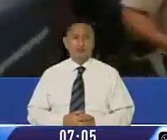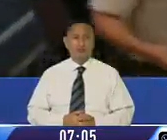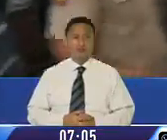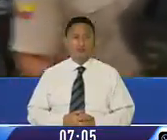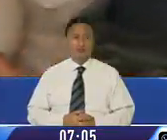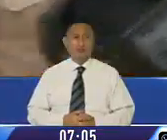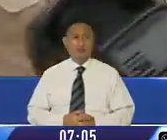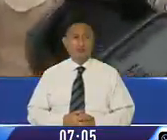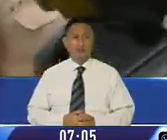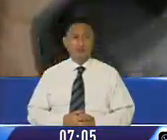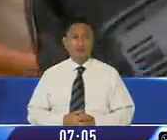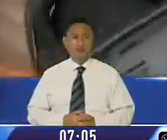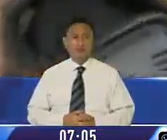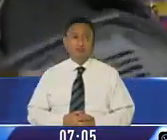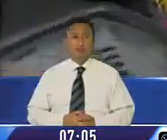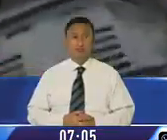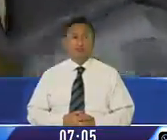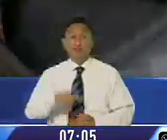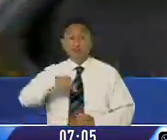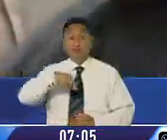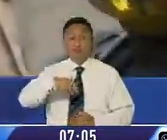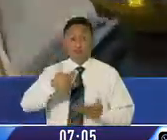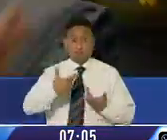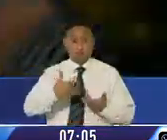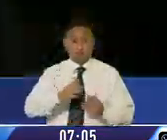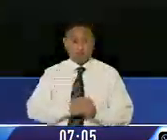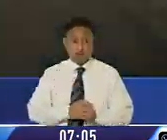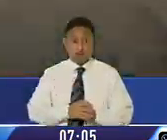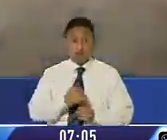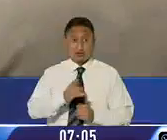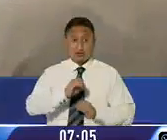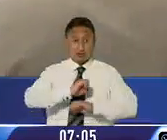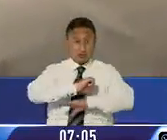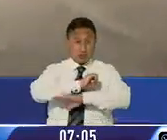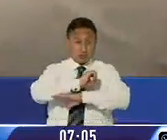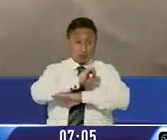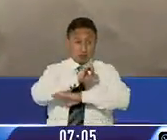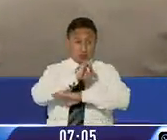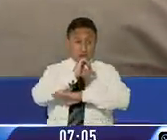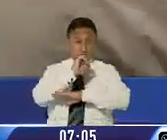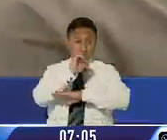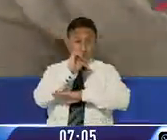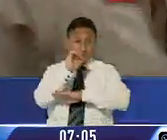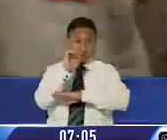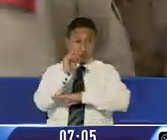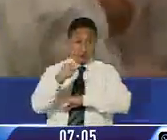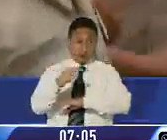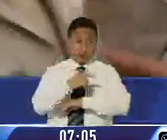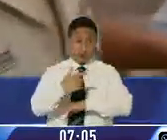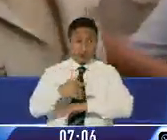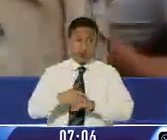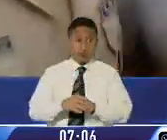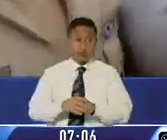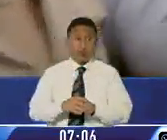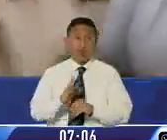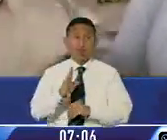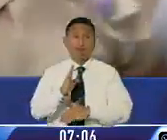Y conforme transcurría la mañana, las cosas se iban calentando más en la conocida T de Daule.